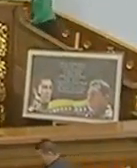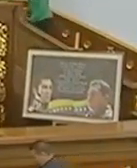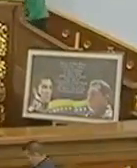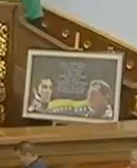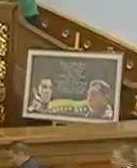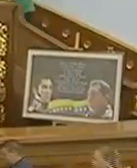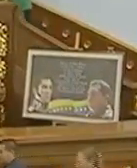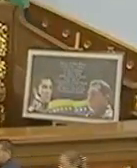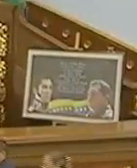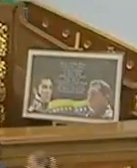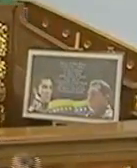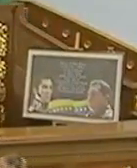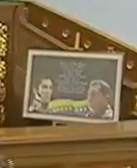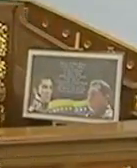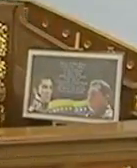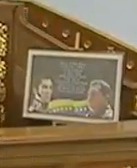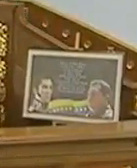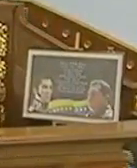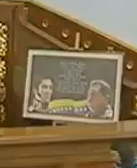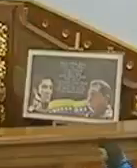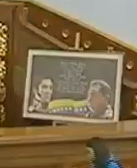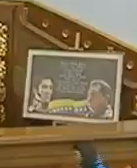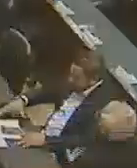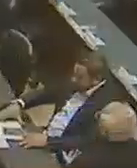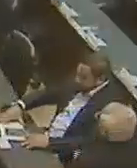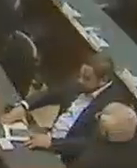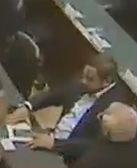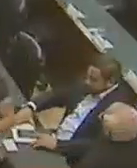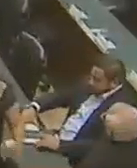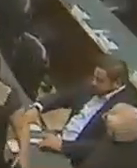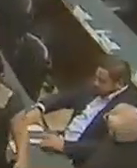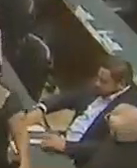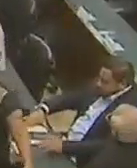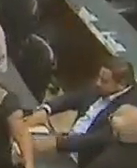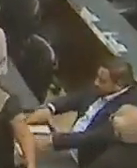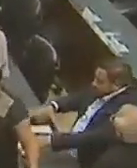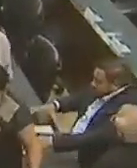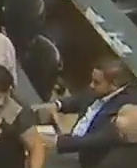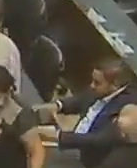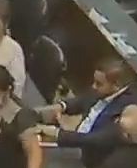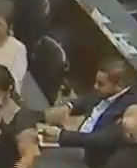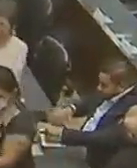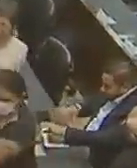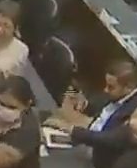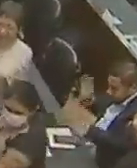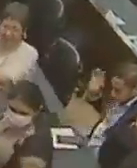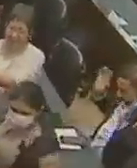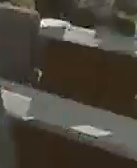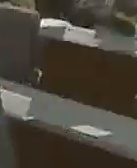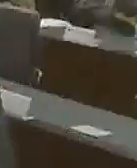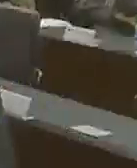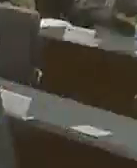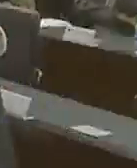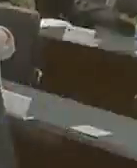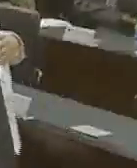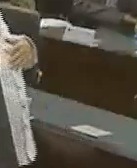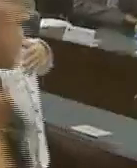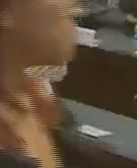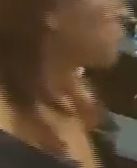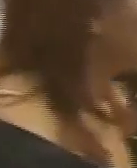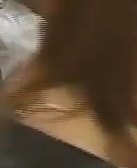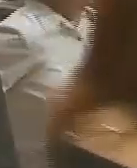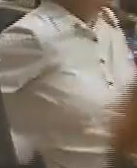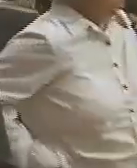Revolución Sandinista en la República de Nicaragua, tomaron el derecho de palabra los diputados Edgar González, el diputado